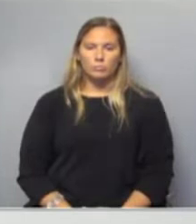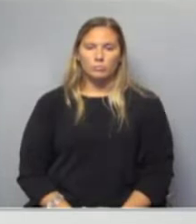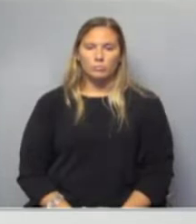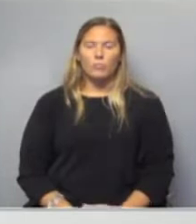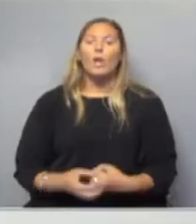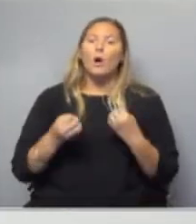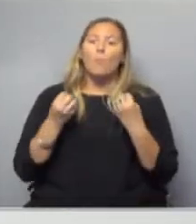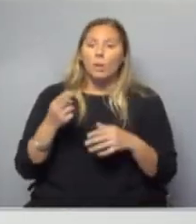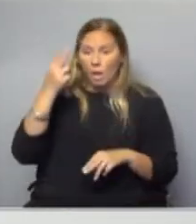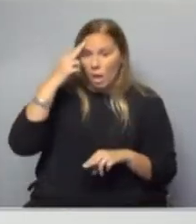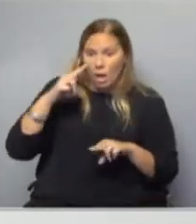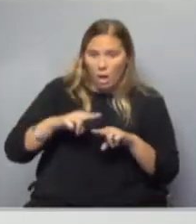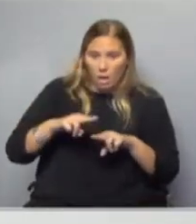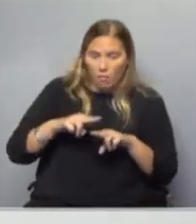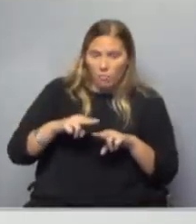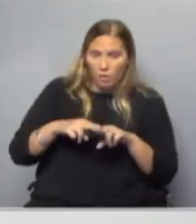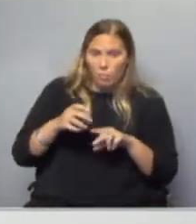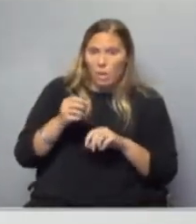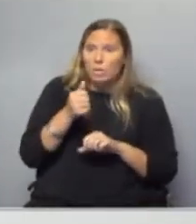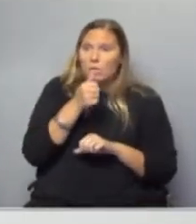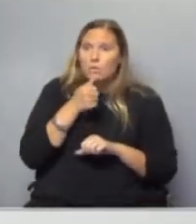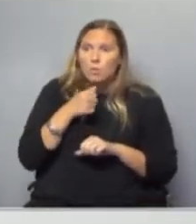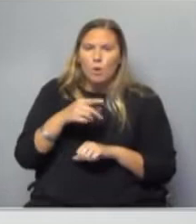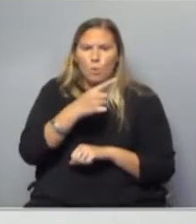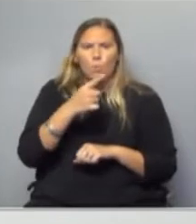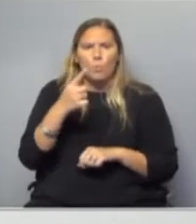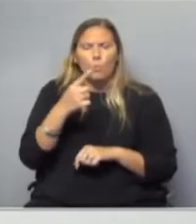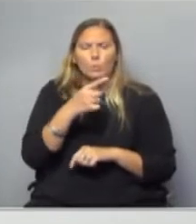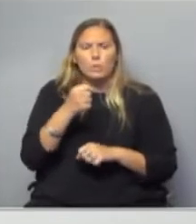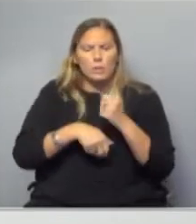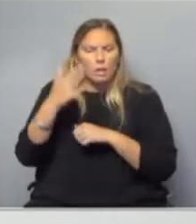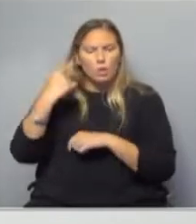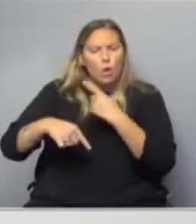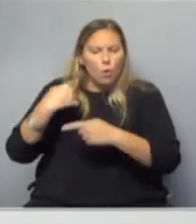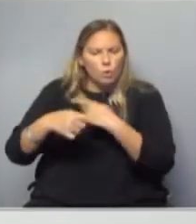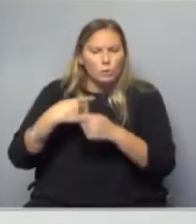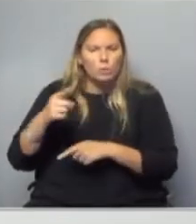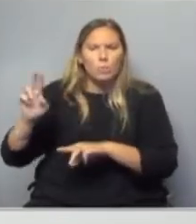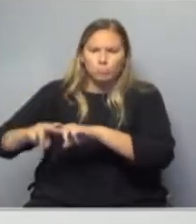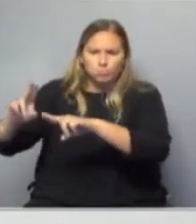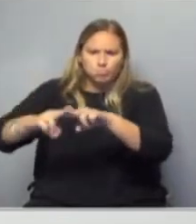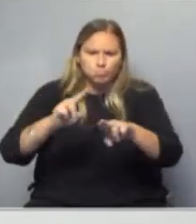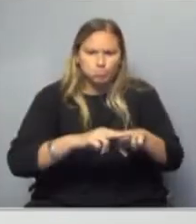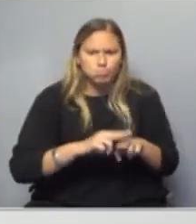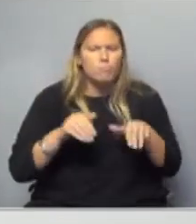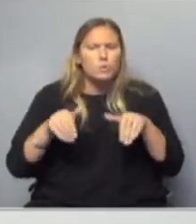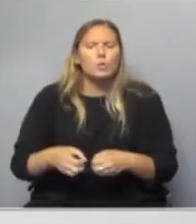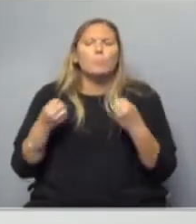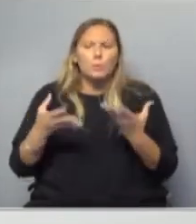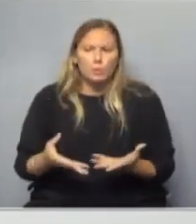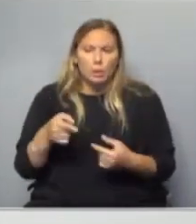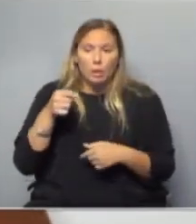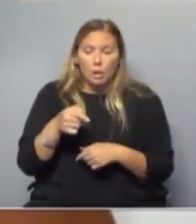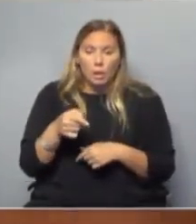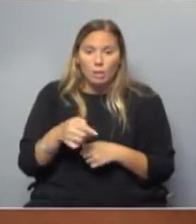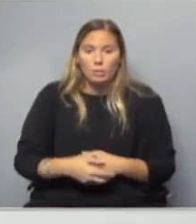¿Por qué una enfermedad que es curable desde hace más de un siglo hoy sigue causando millones de muertes en el mundo? Eso